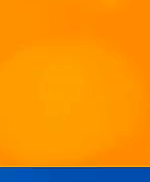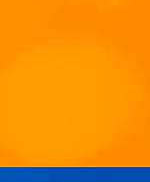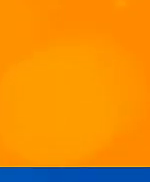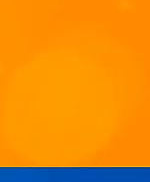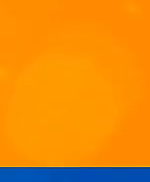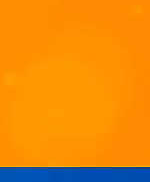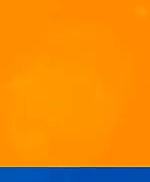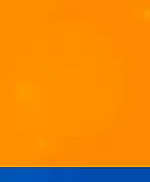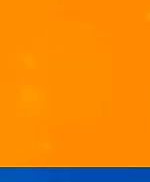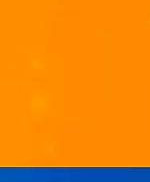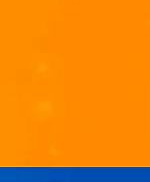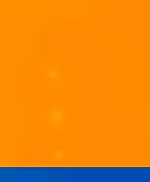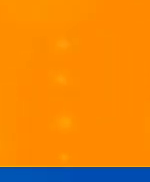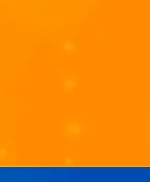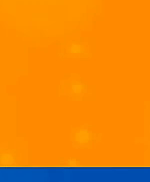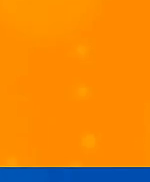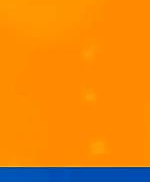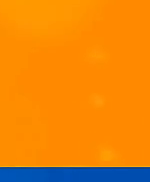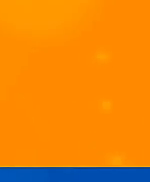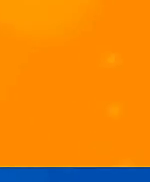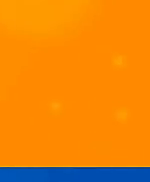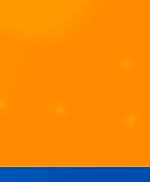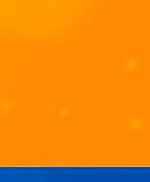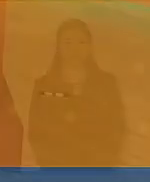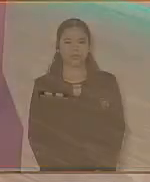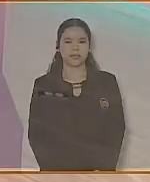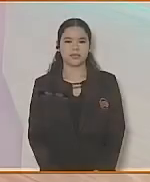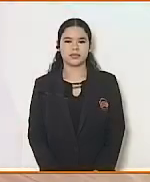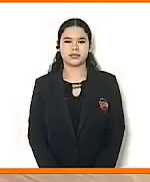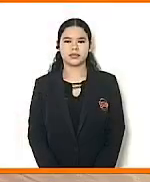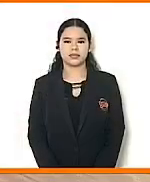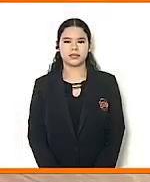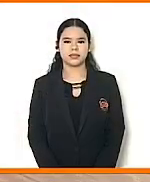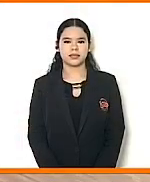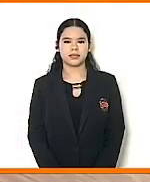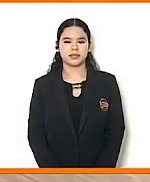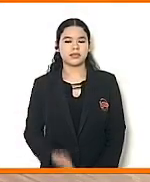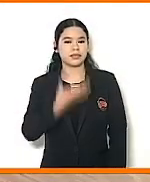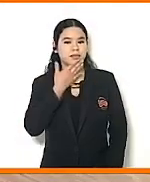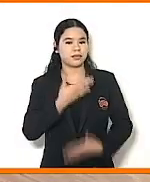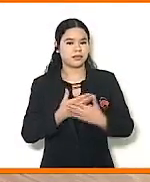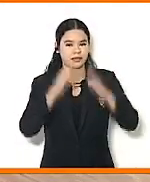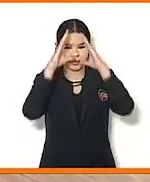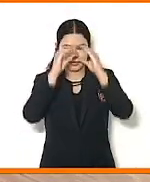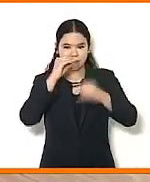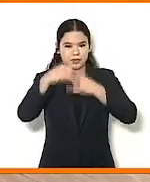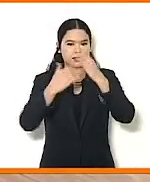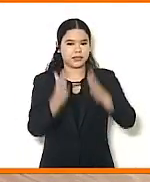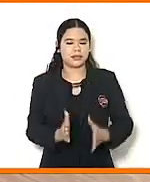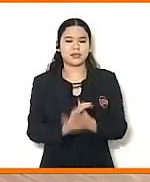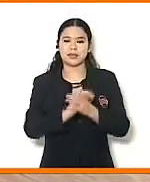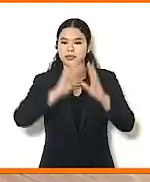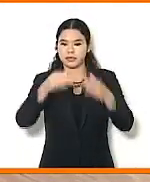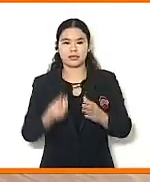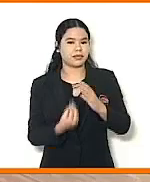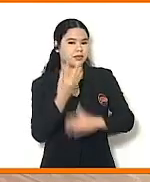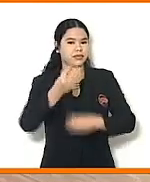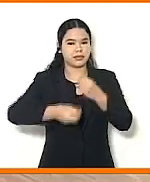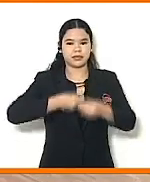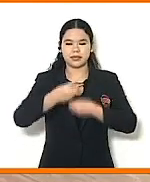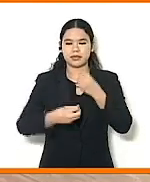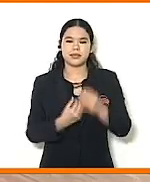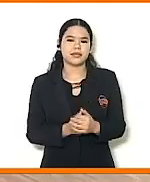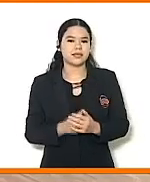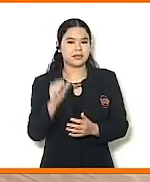Bienvenidos al sorteo Loto. ¡Loto! ¡Te cambia la vida! Muy buenas noches, queridos jugadores, y bienvenidos a un sorteo